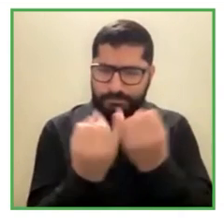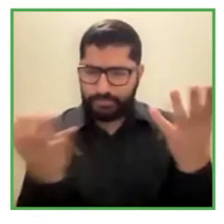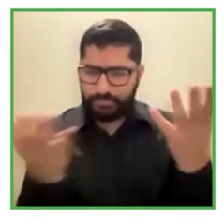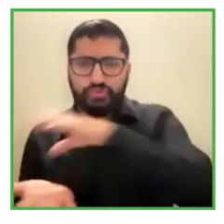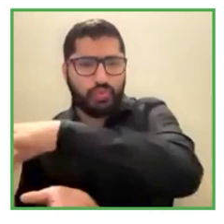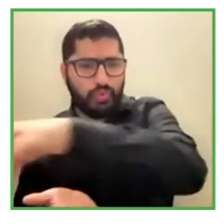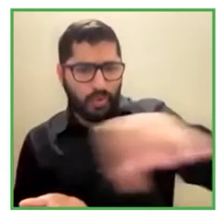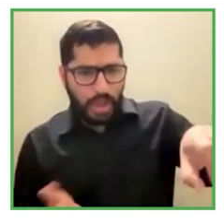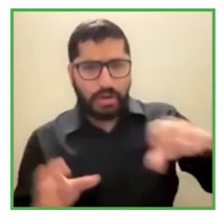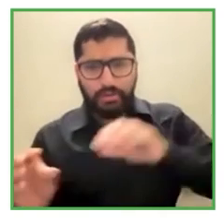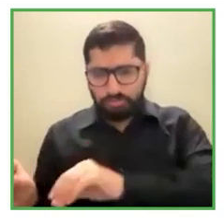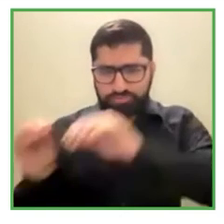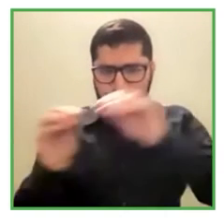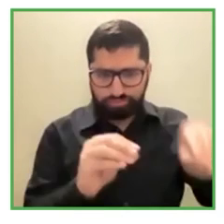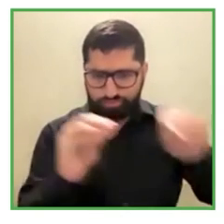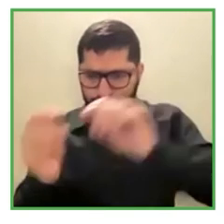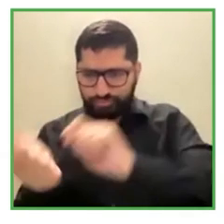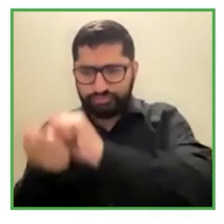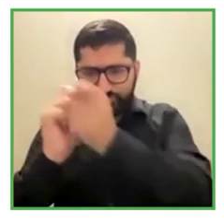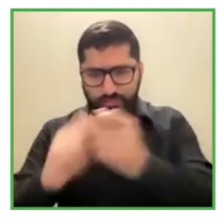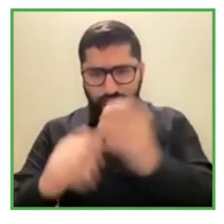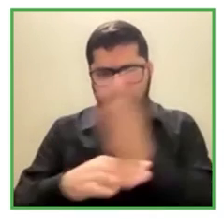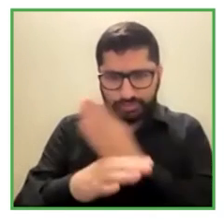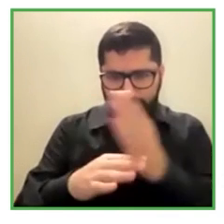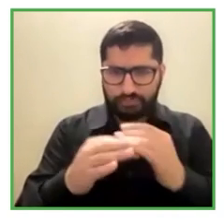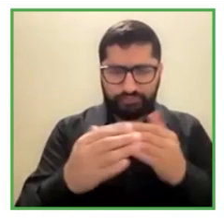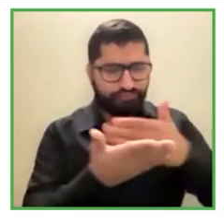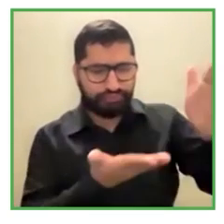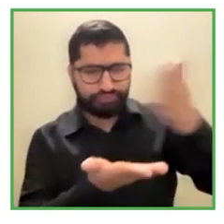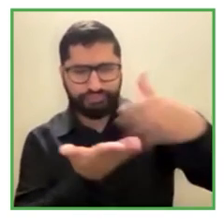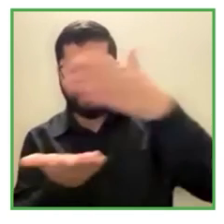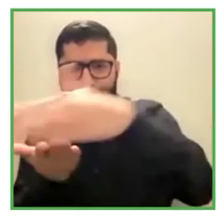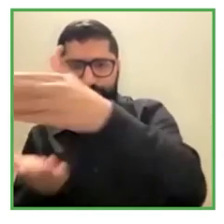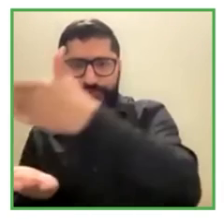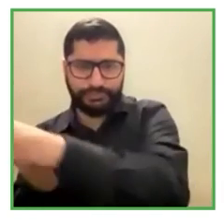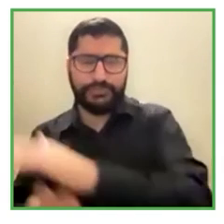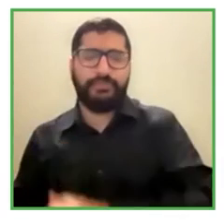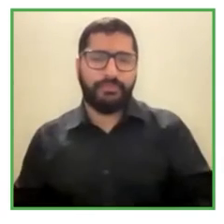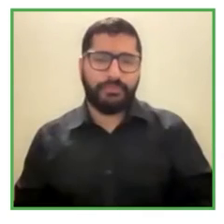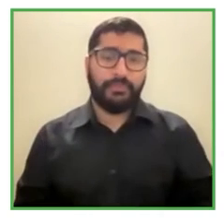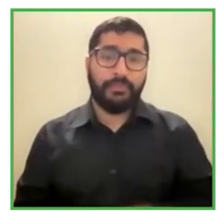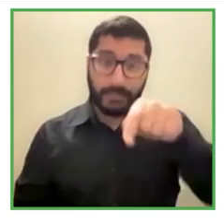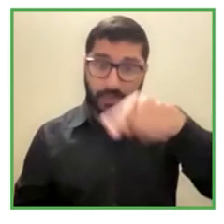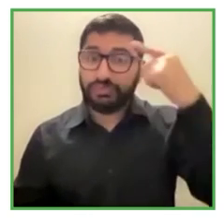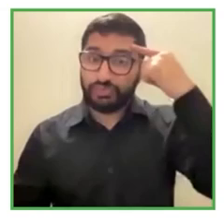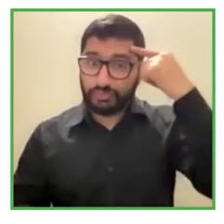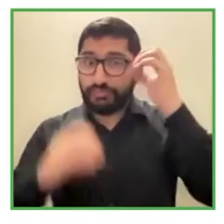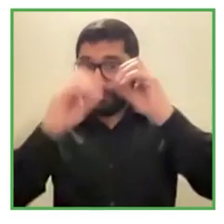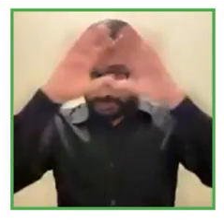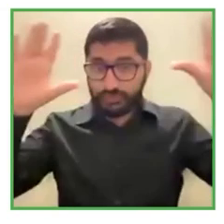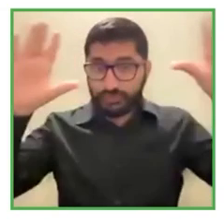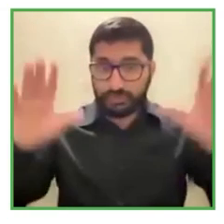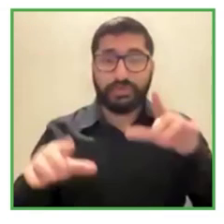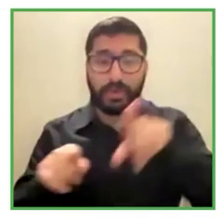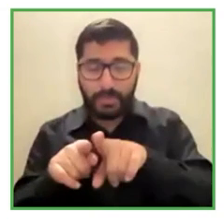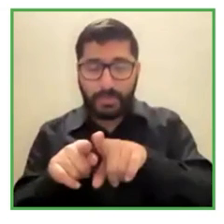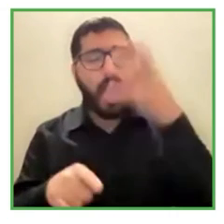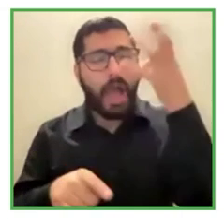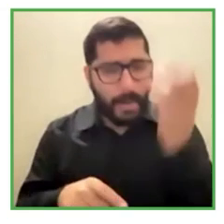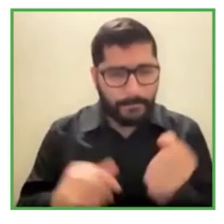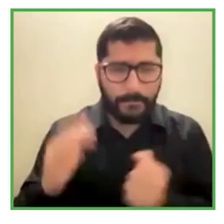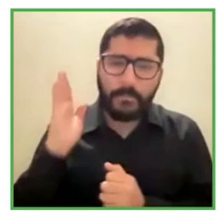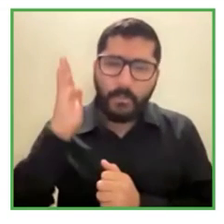gente o cambiar sus modelos, pero por otro lado creo que hay un futuro brillante porque muchas otras industrias